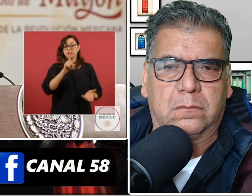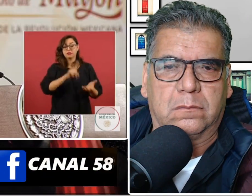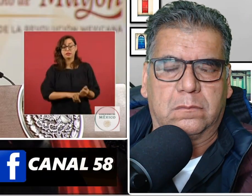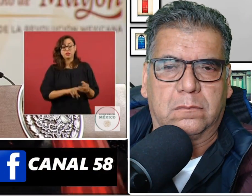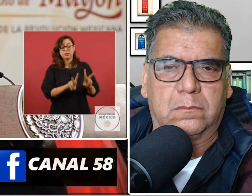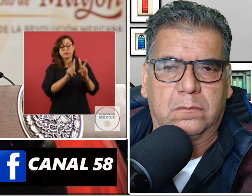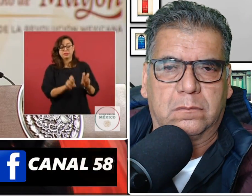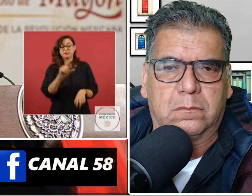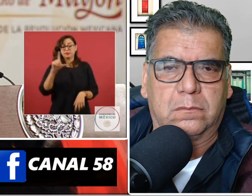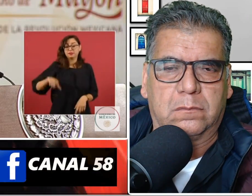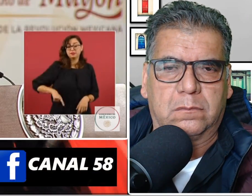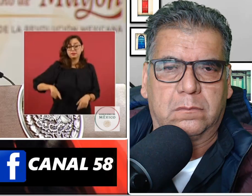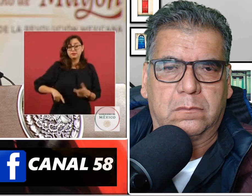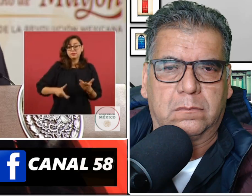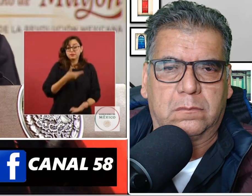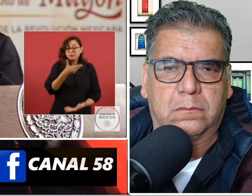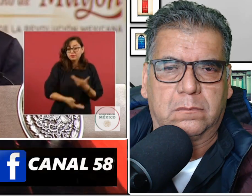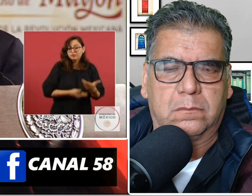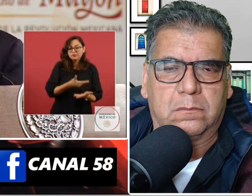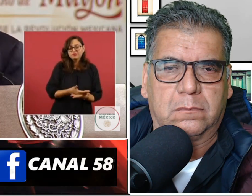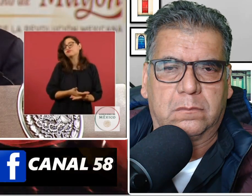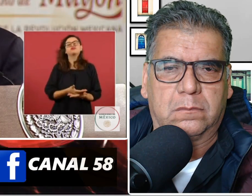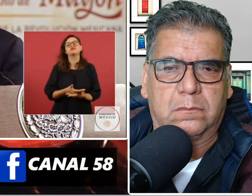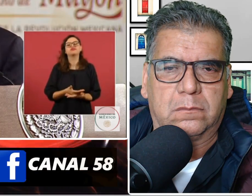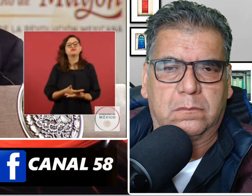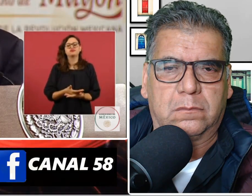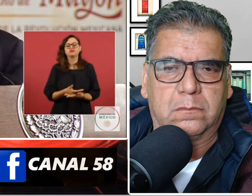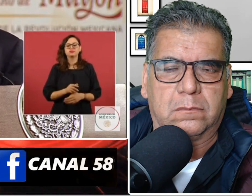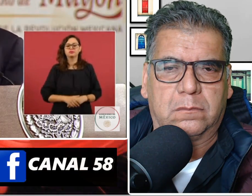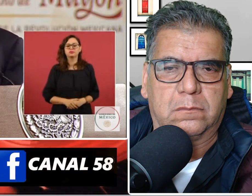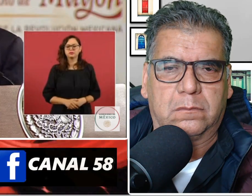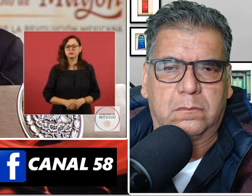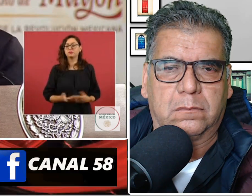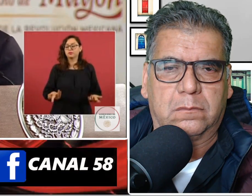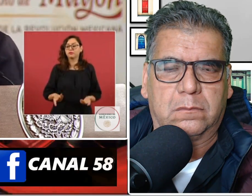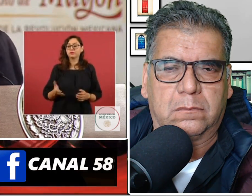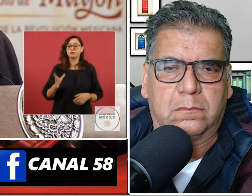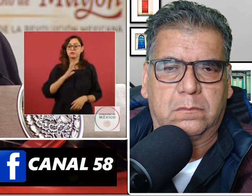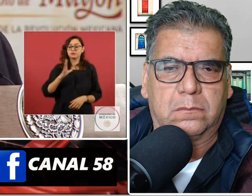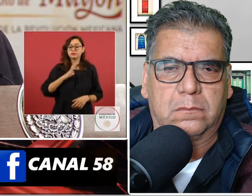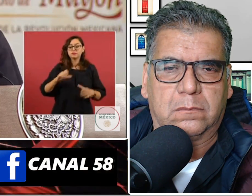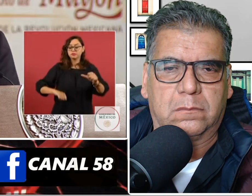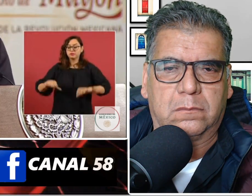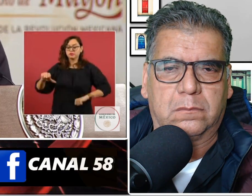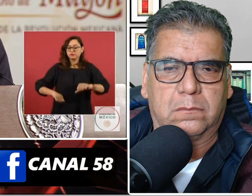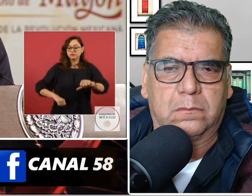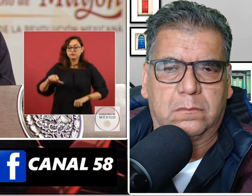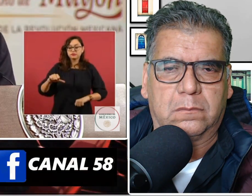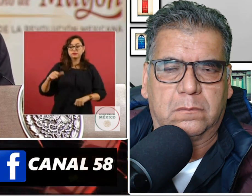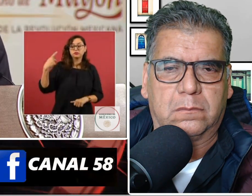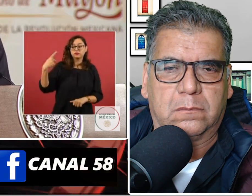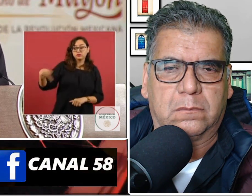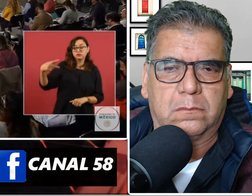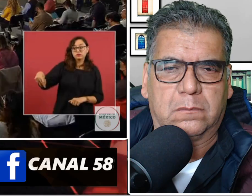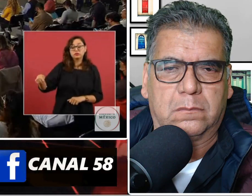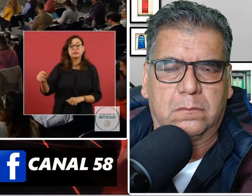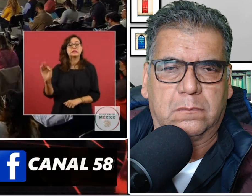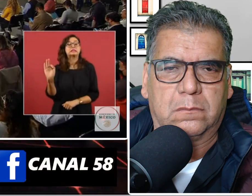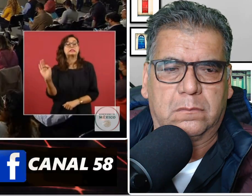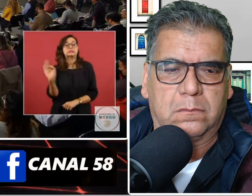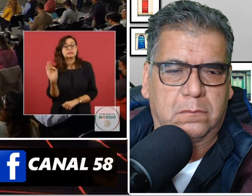federal. En su momento, claro, que esto estará comprendido dentro de la investigación que se